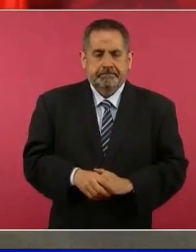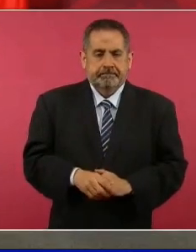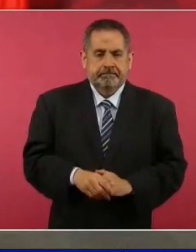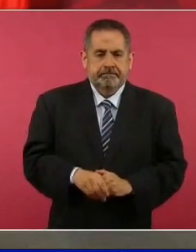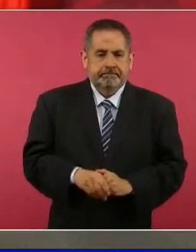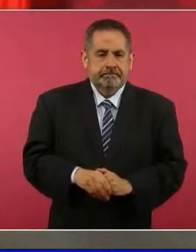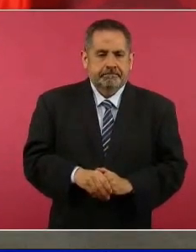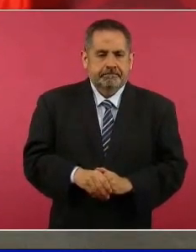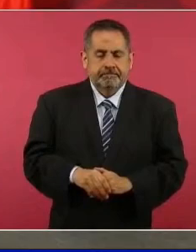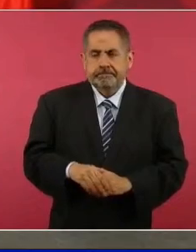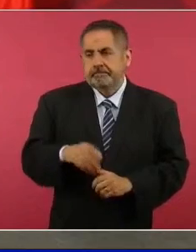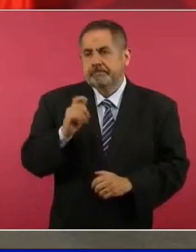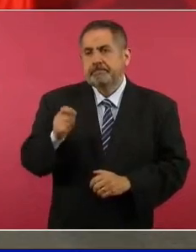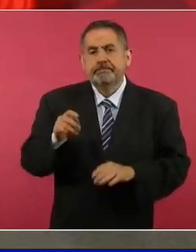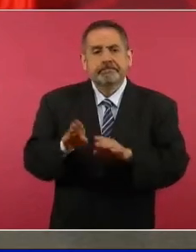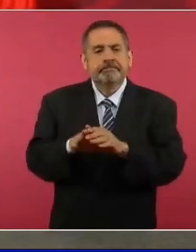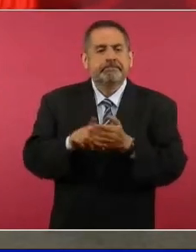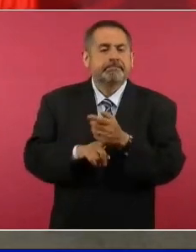Y hay